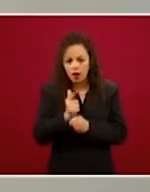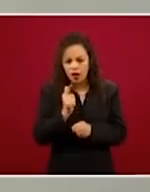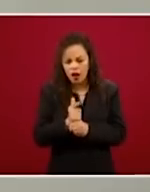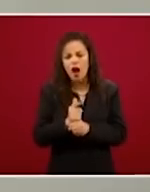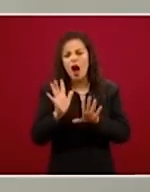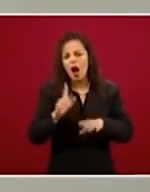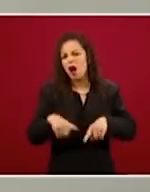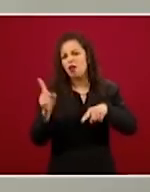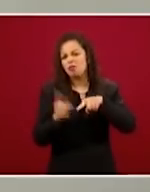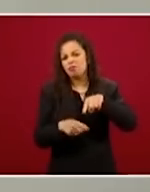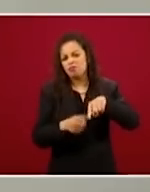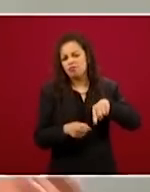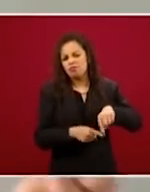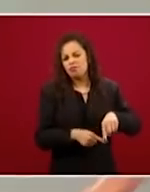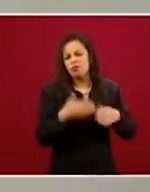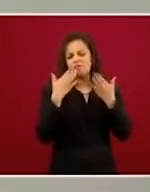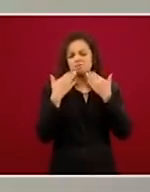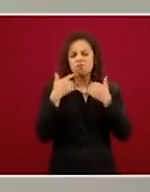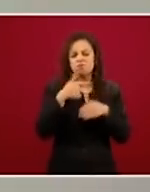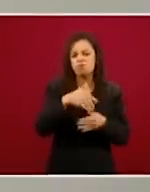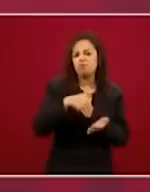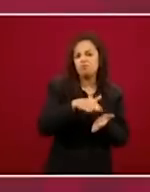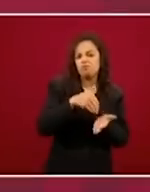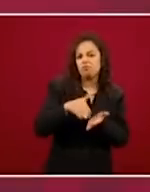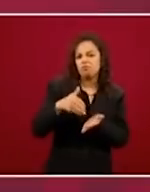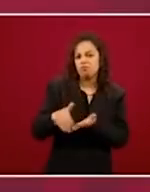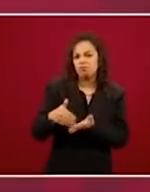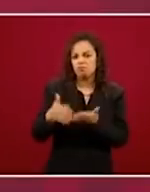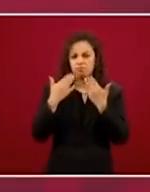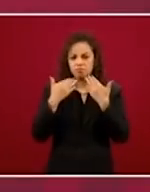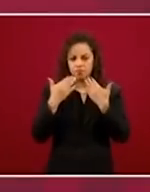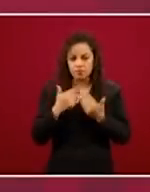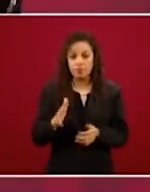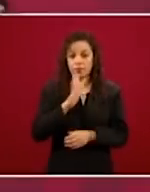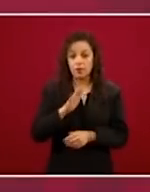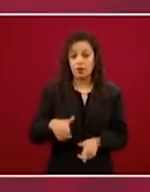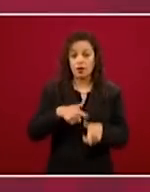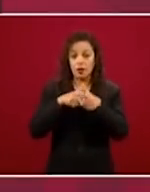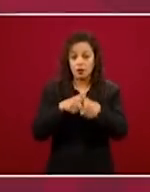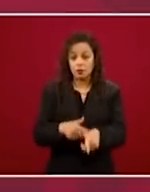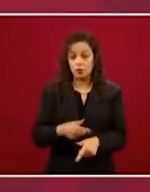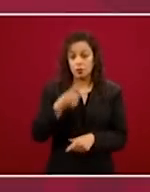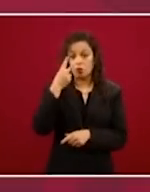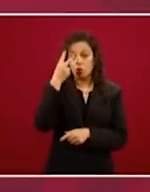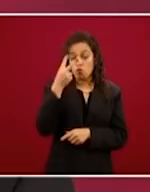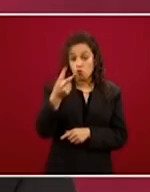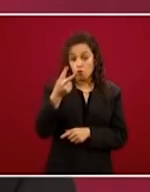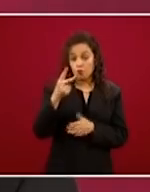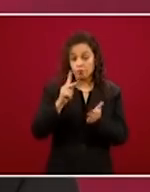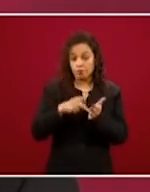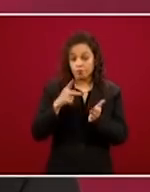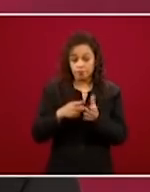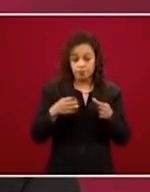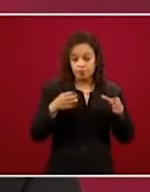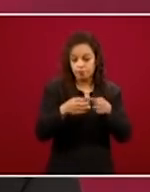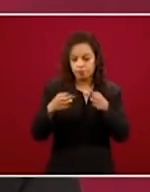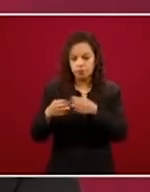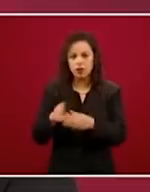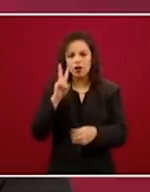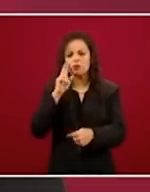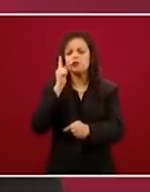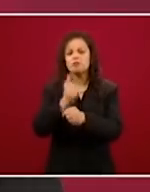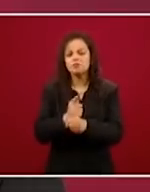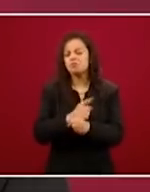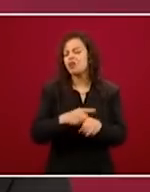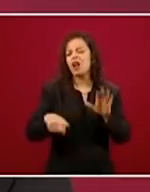no es la primera vez que lo vamos a hacer lo hemos hecho ya en en dos ciclos y hemos encontrado negativo a todos los que hay